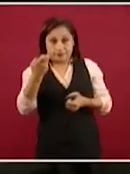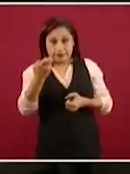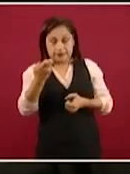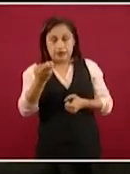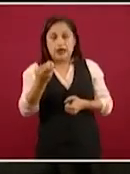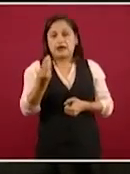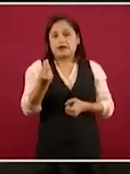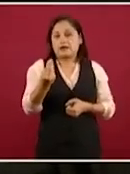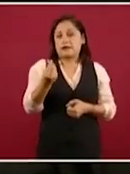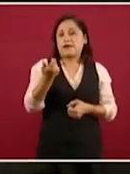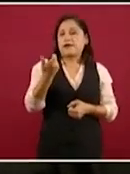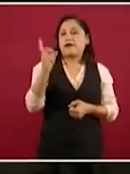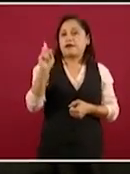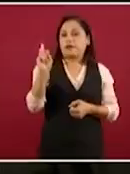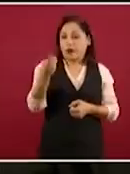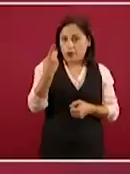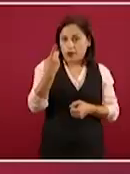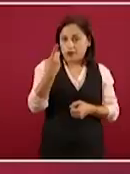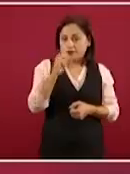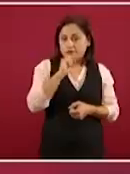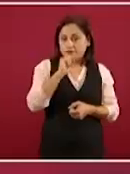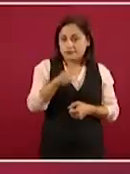dólares,